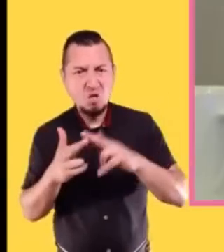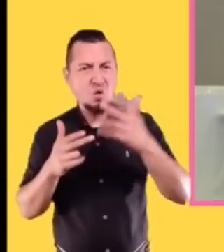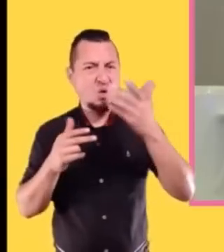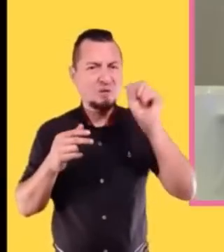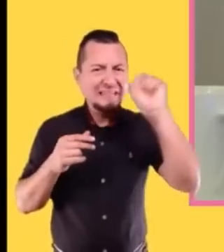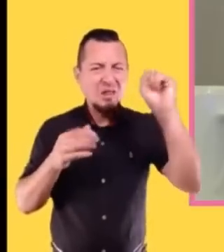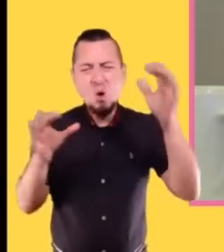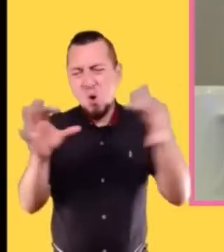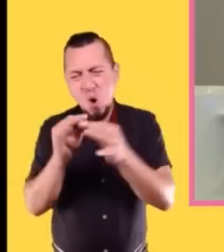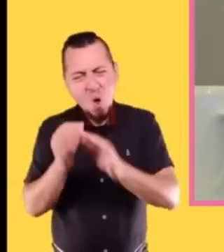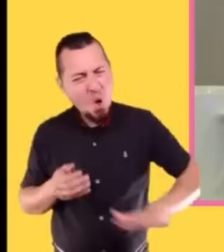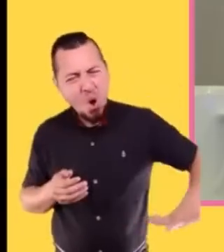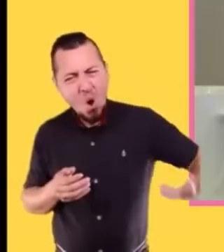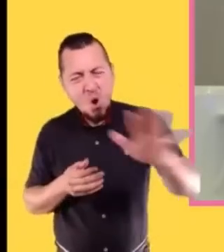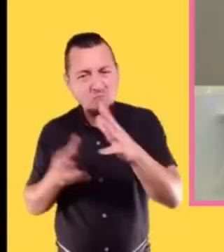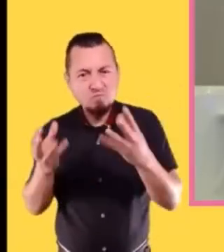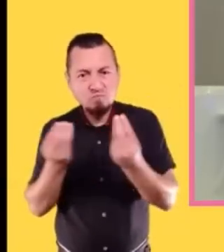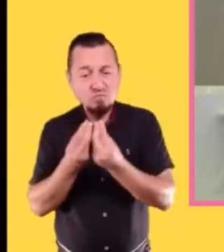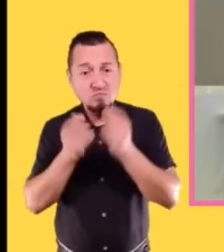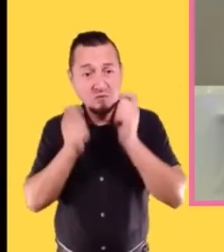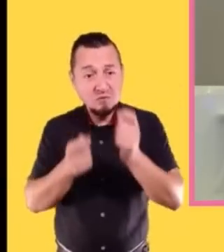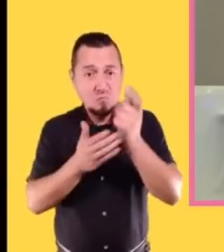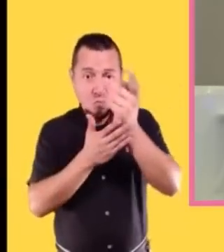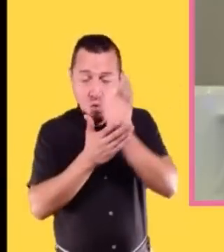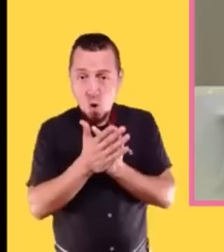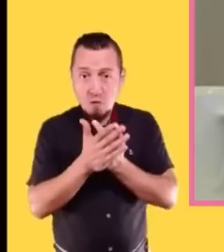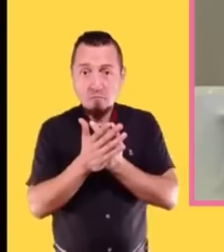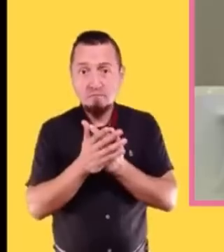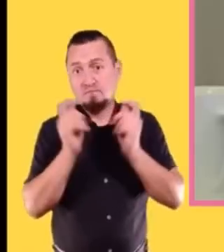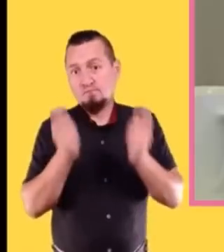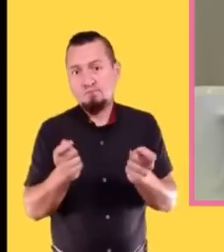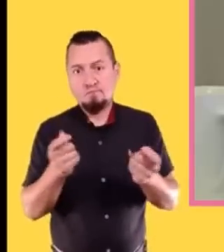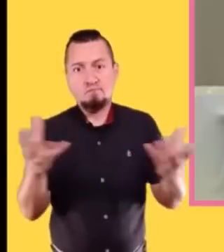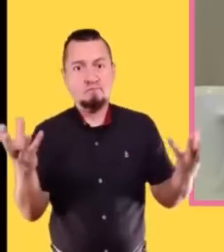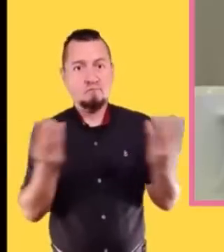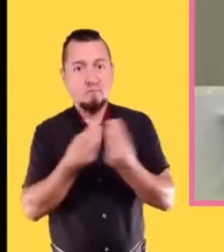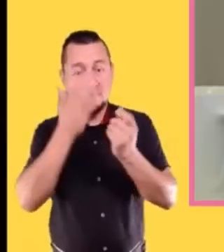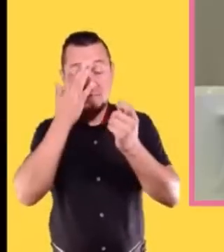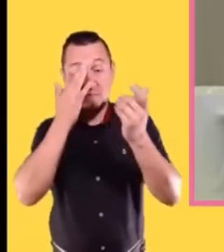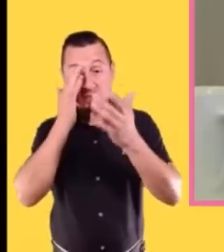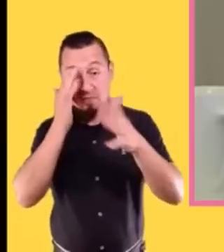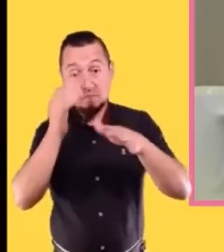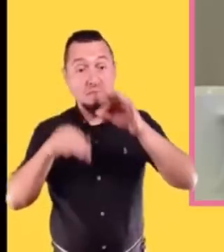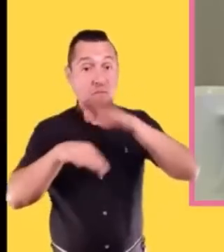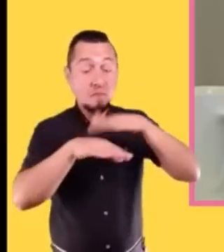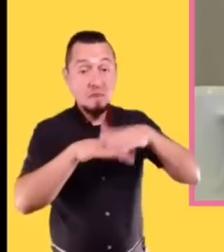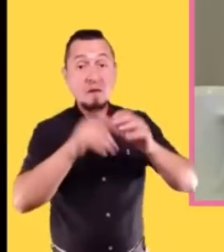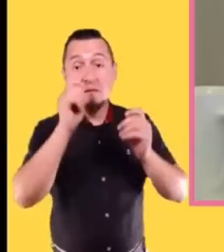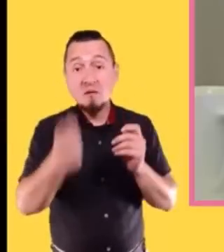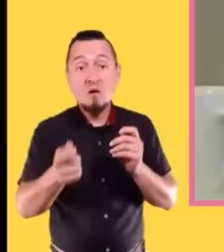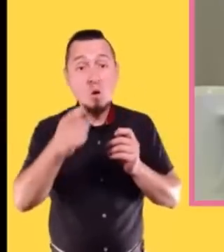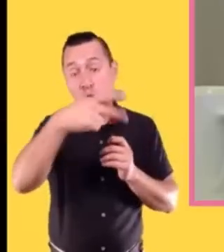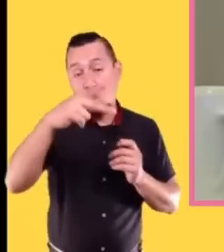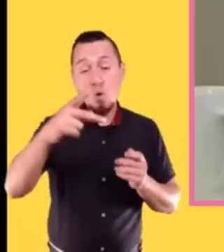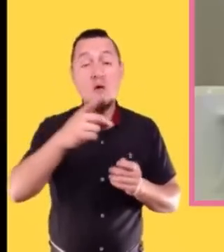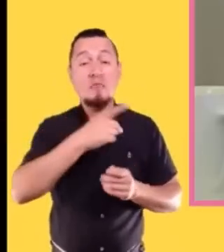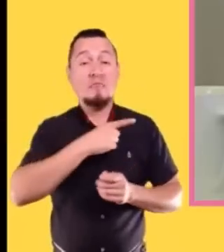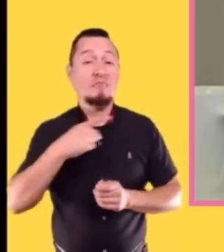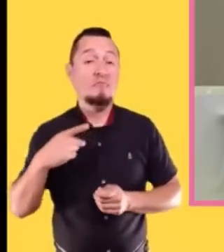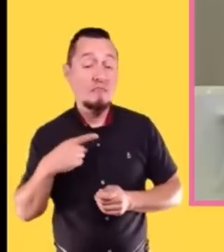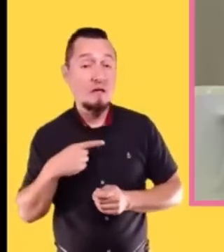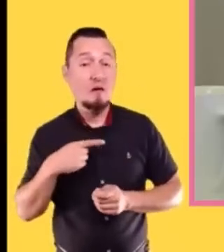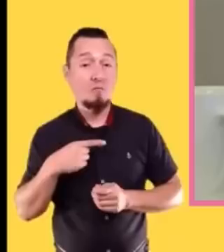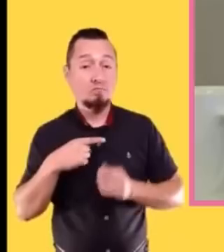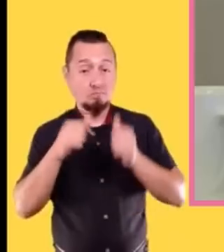contenido de los borradores de los programas que están todavía sin publicarse y tenemos que ser enfáticos en ello.